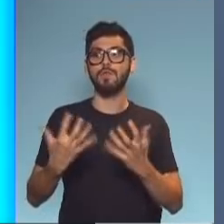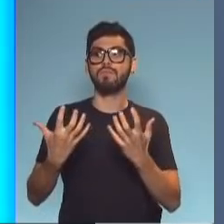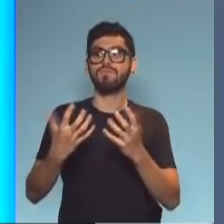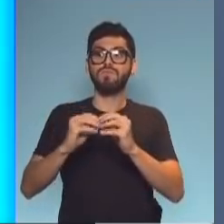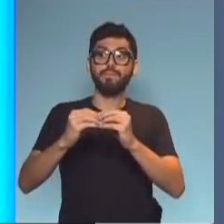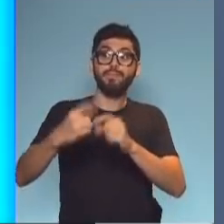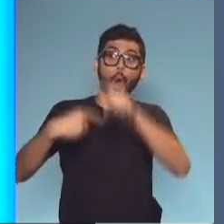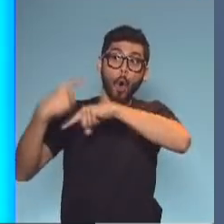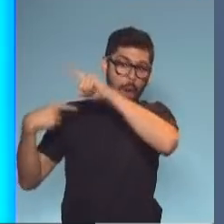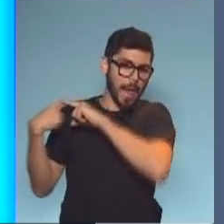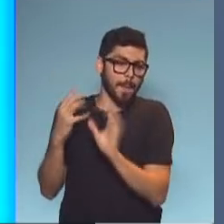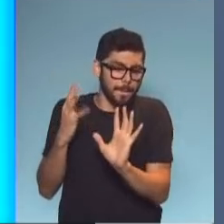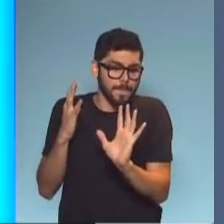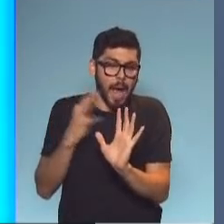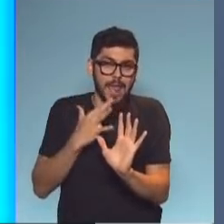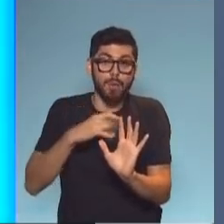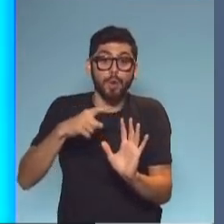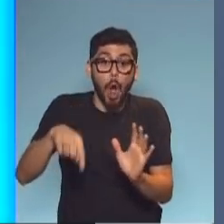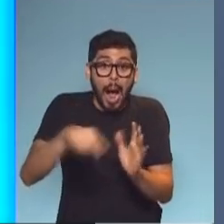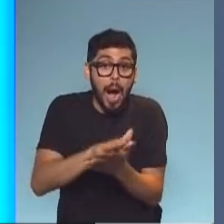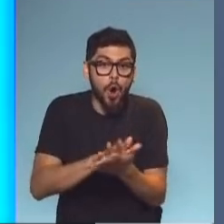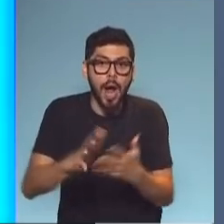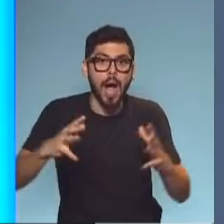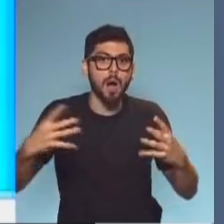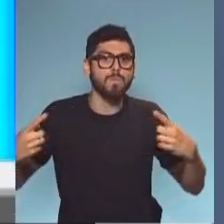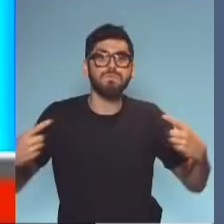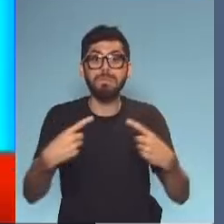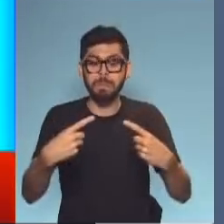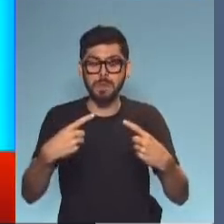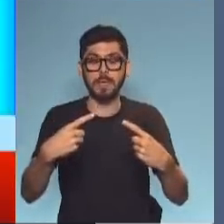explicaba muy bien también el embajador en Palestina y también la embajadora de Israel.